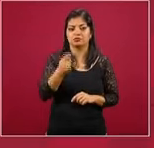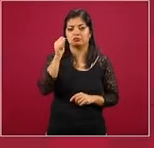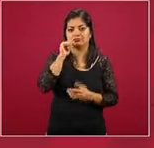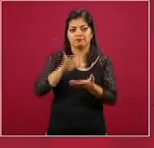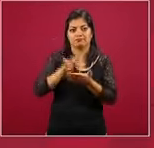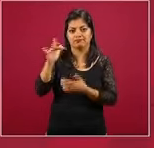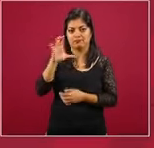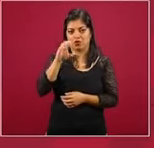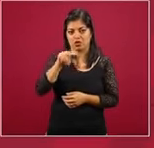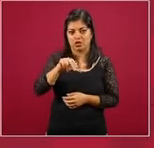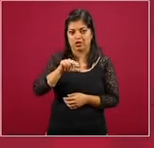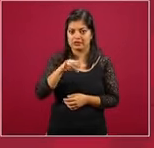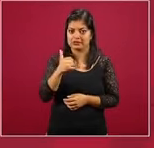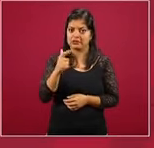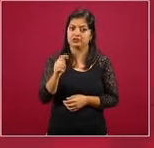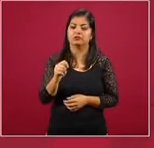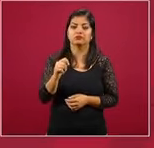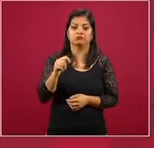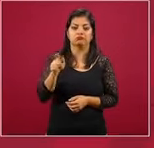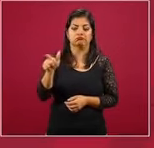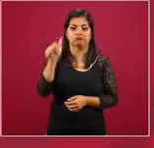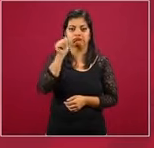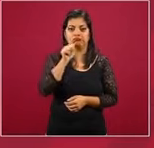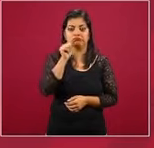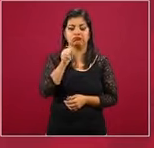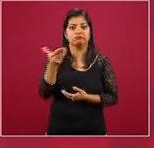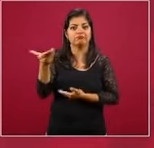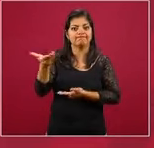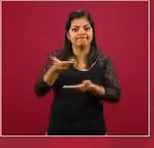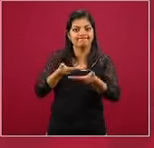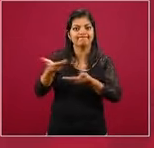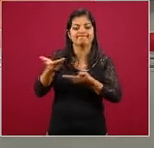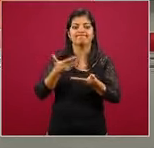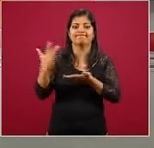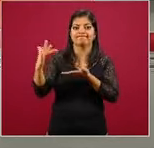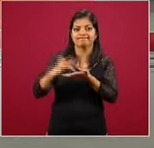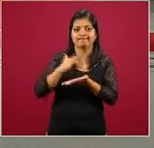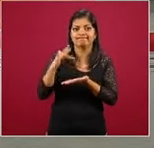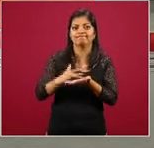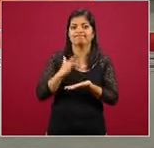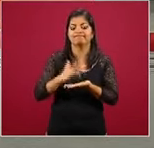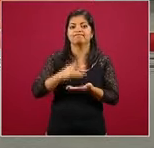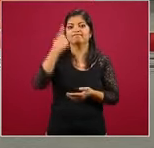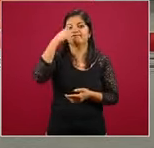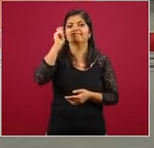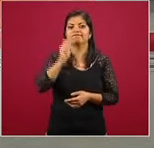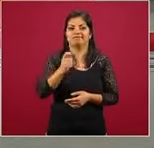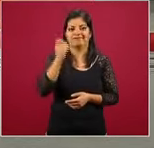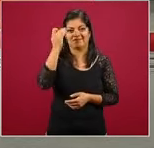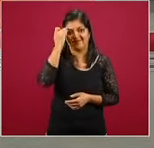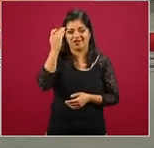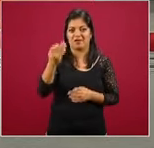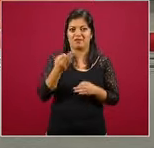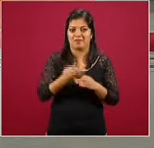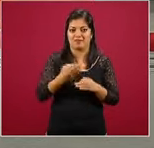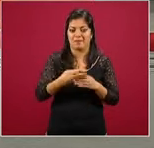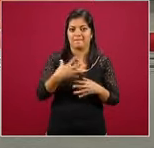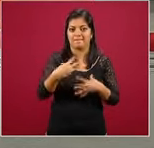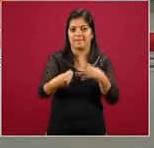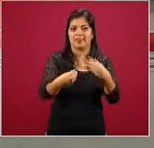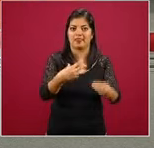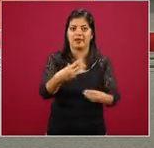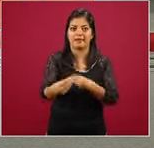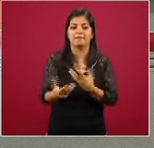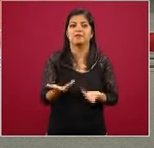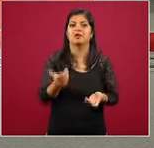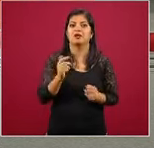agradecemos mucho la colaboración que tiene para esta pandemia en todos los aspectos, la gestión